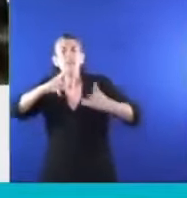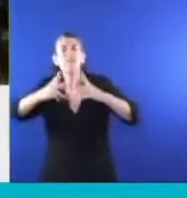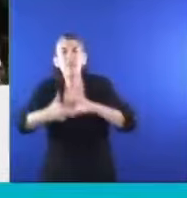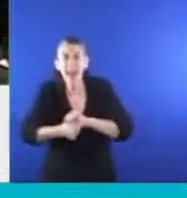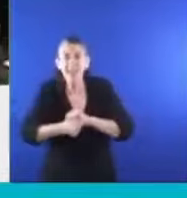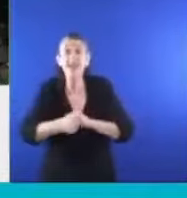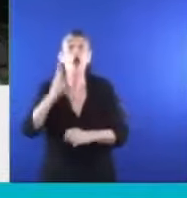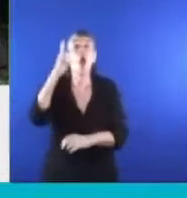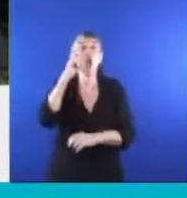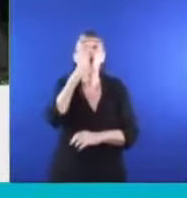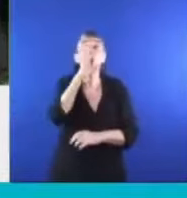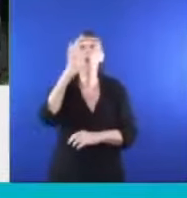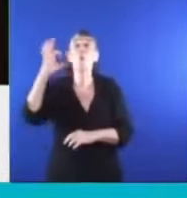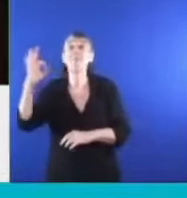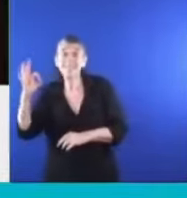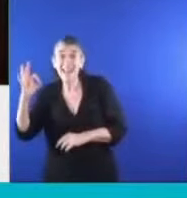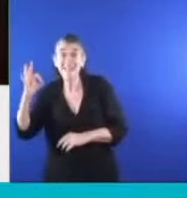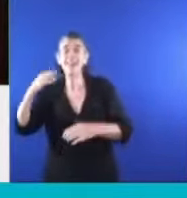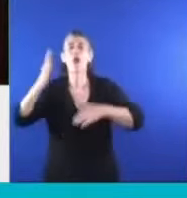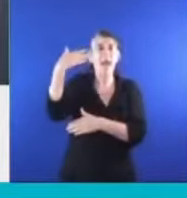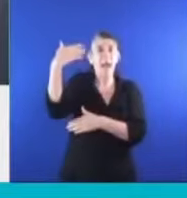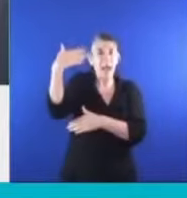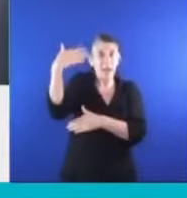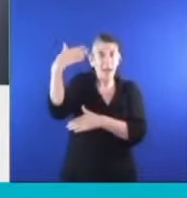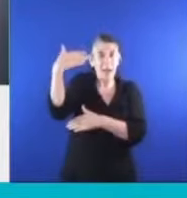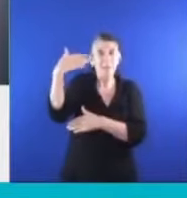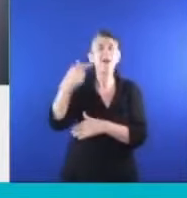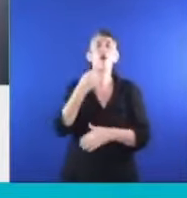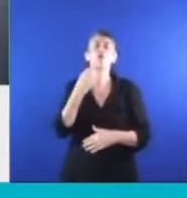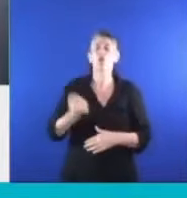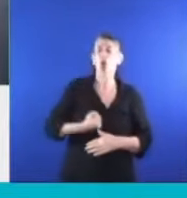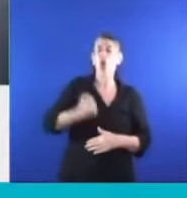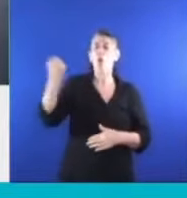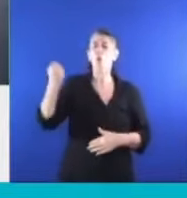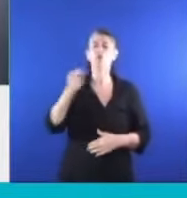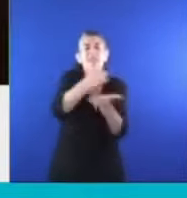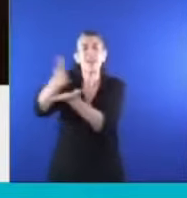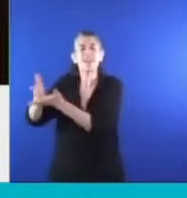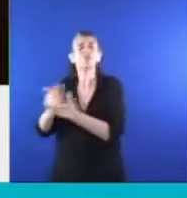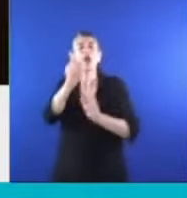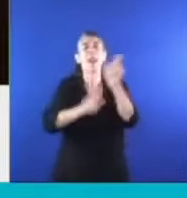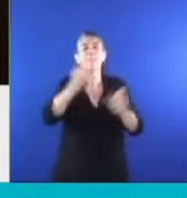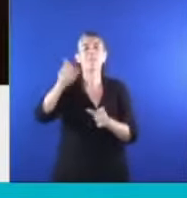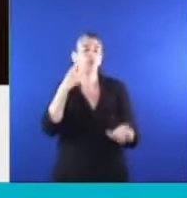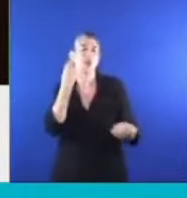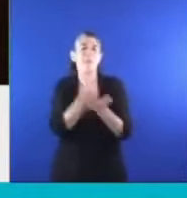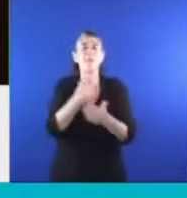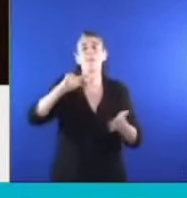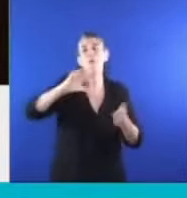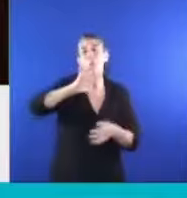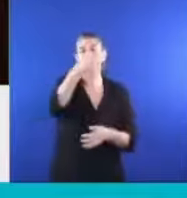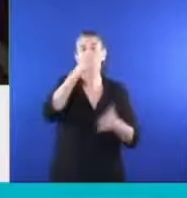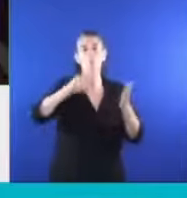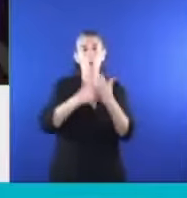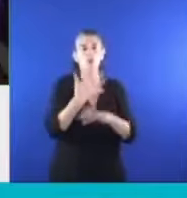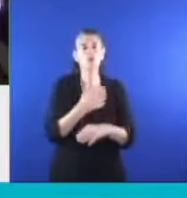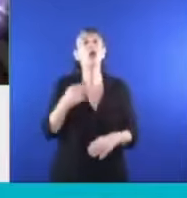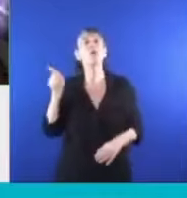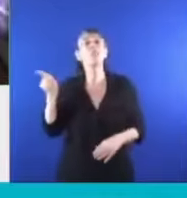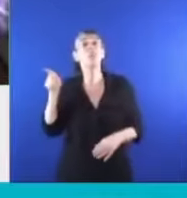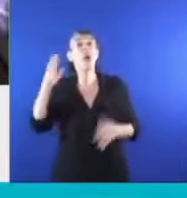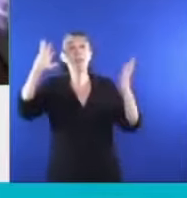parar las 900 obras que el gobierno nacional tenía en marcha en la provincia de Buenos Aires. Para él, la obra es sinónimo de